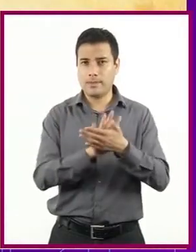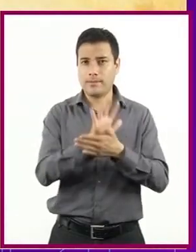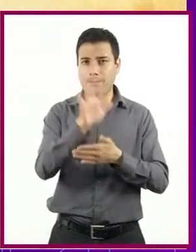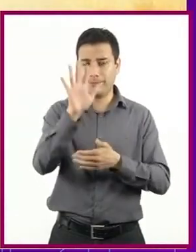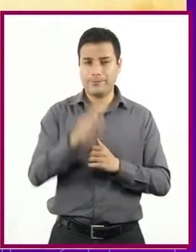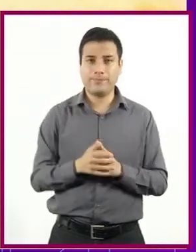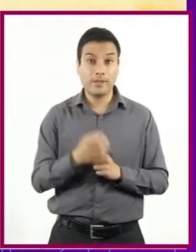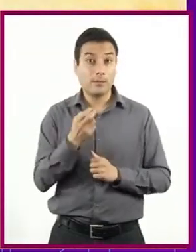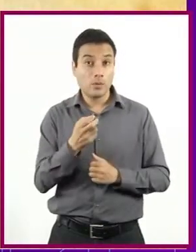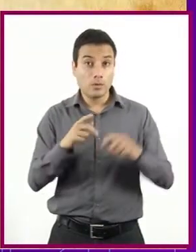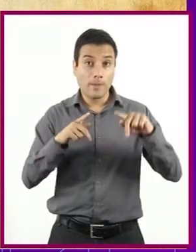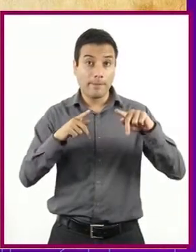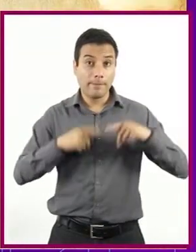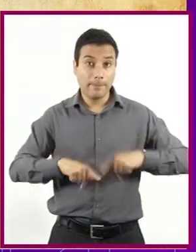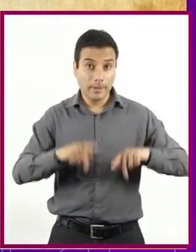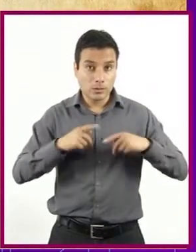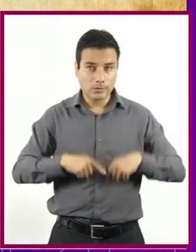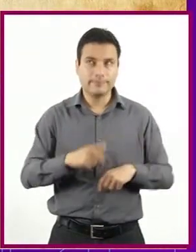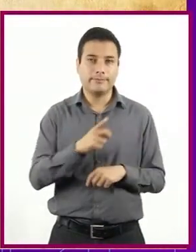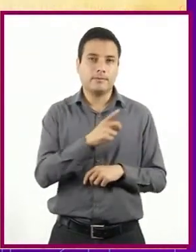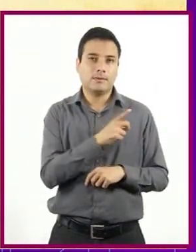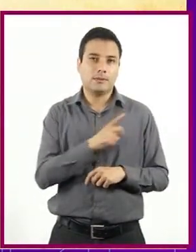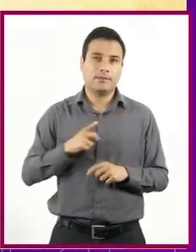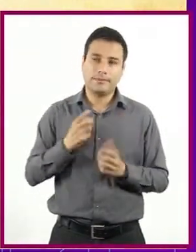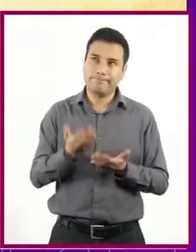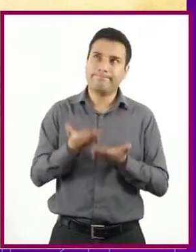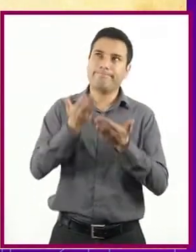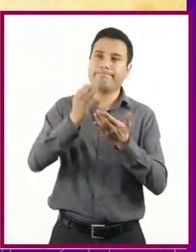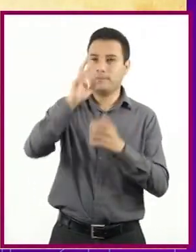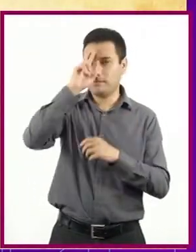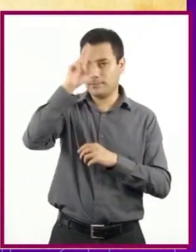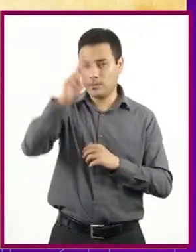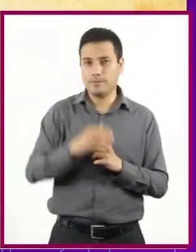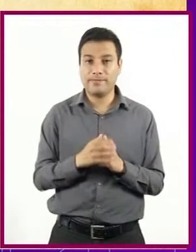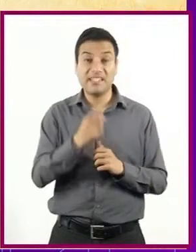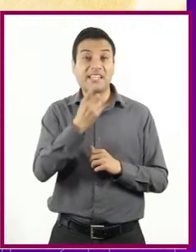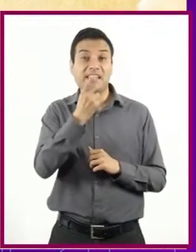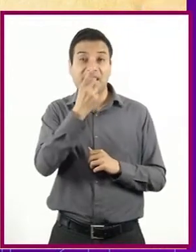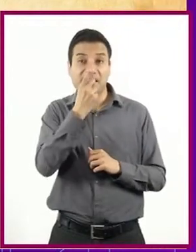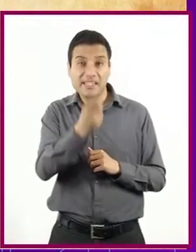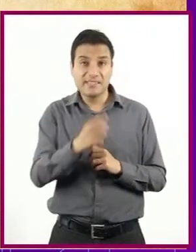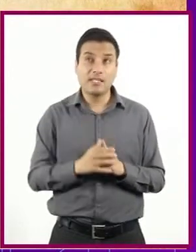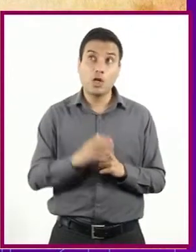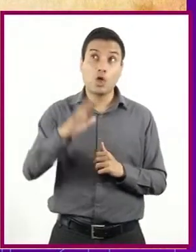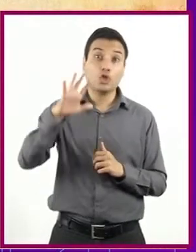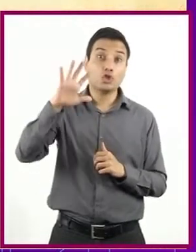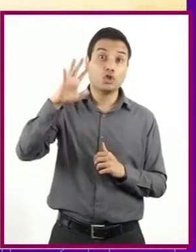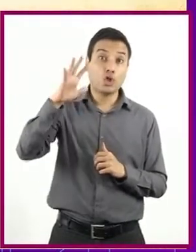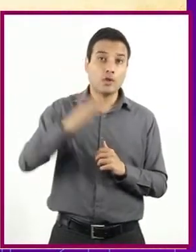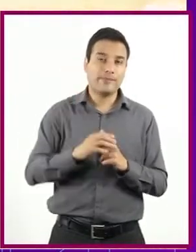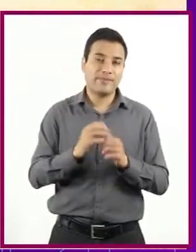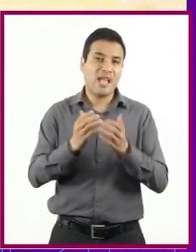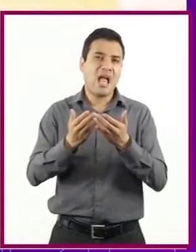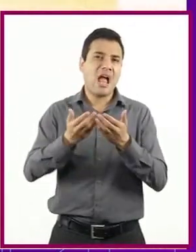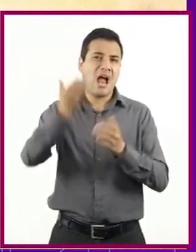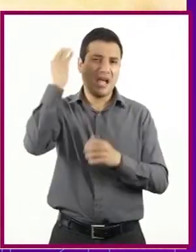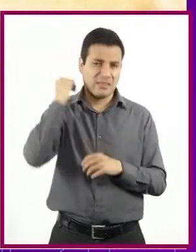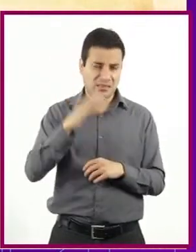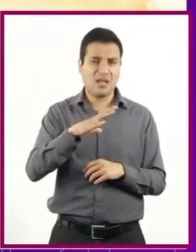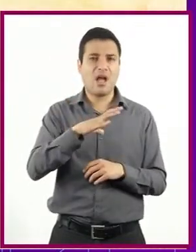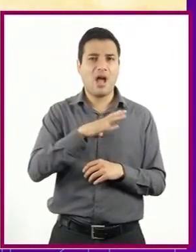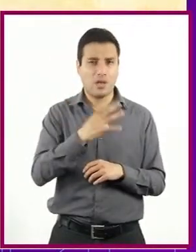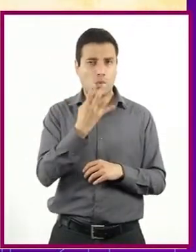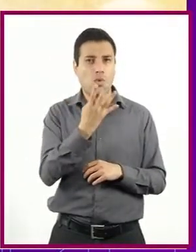la humanidad había quedado en deuda con él. Creían que, antes de la existencia del actual astro solar, hubo otros